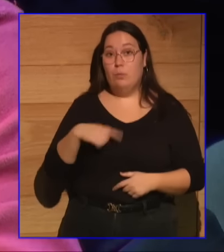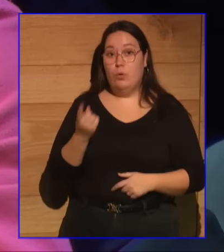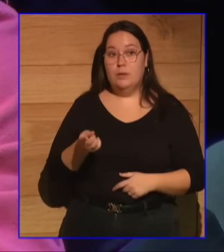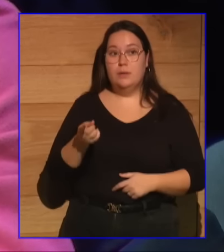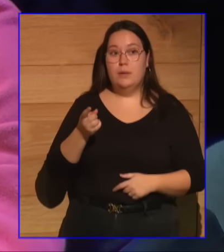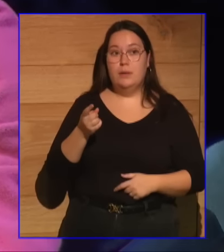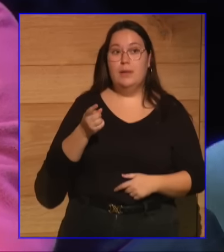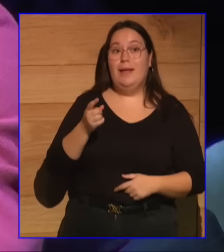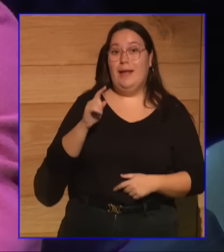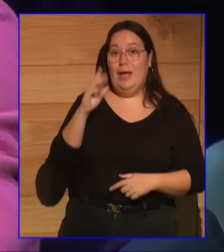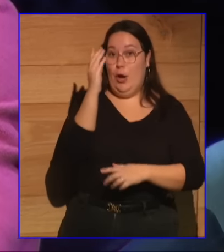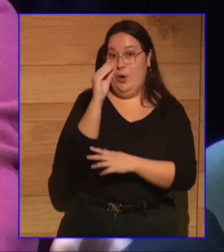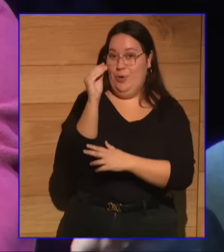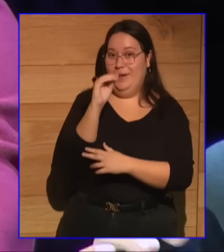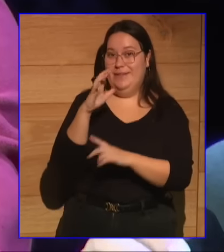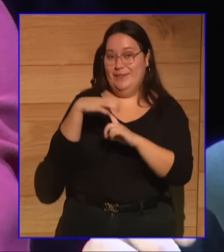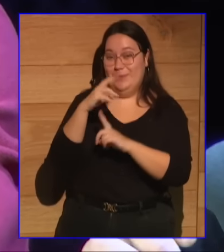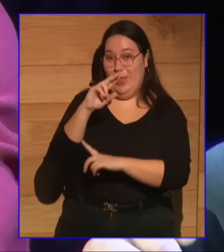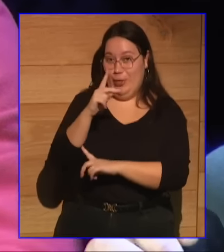Park 2